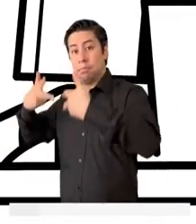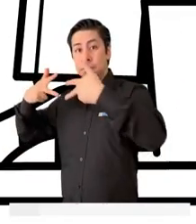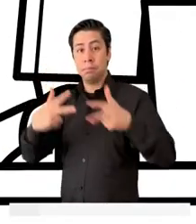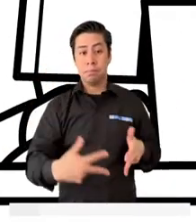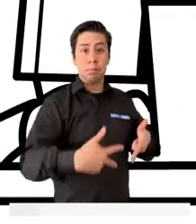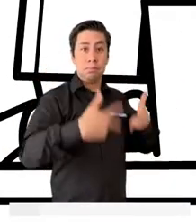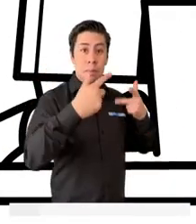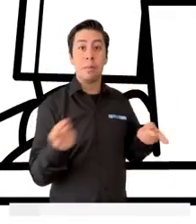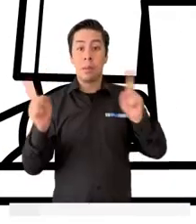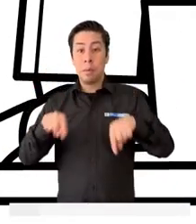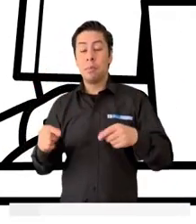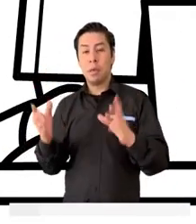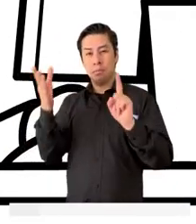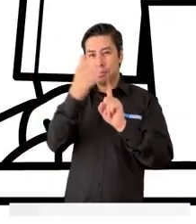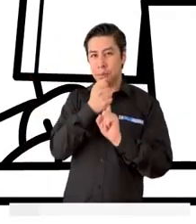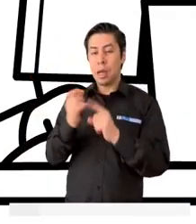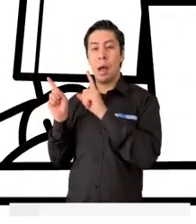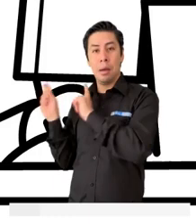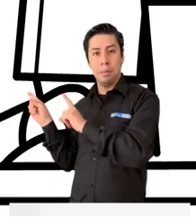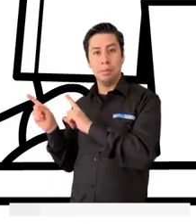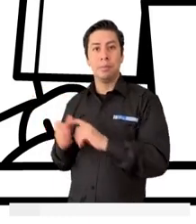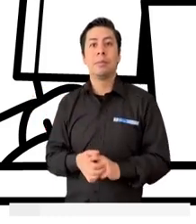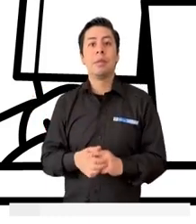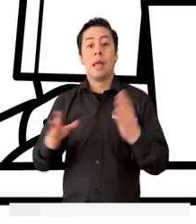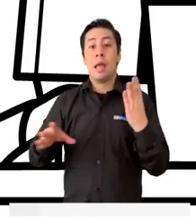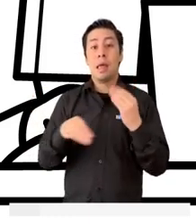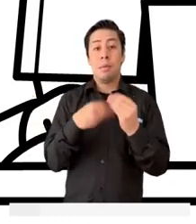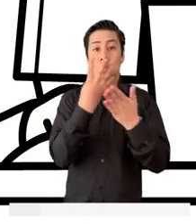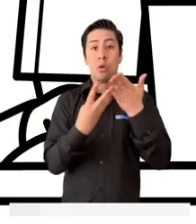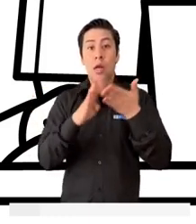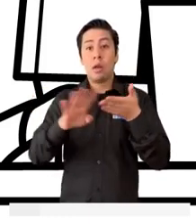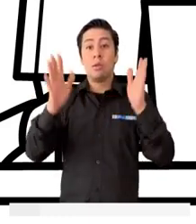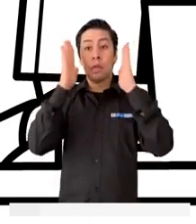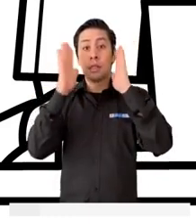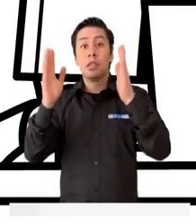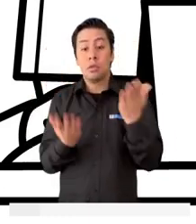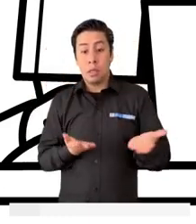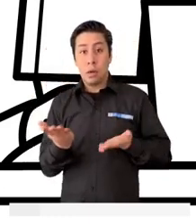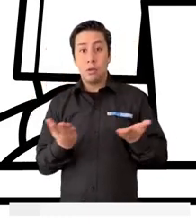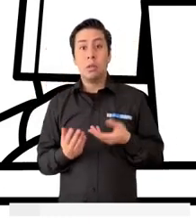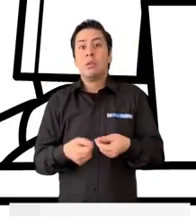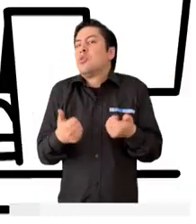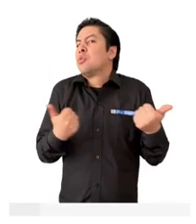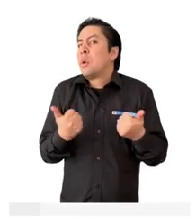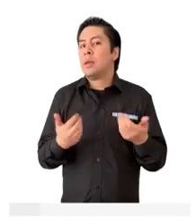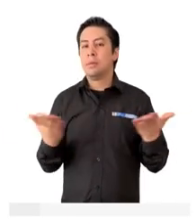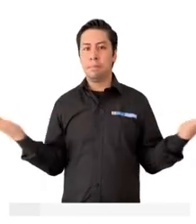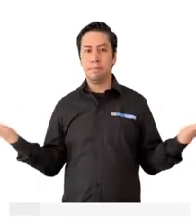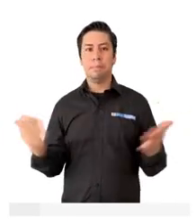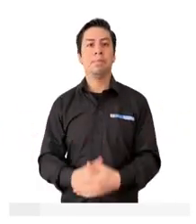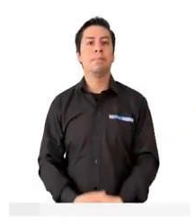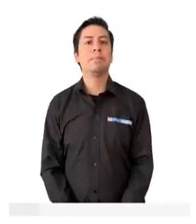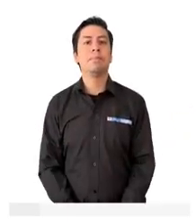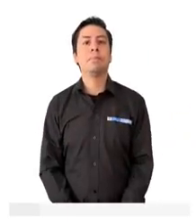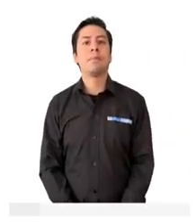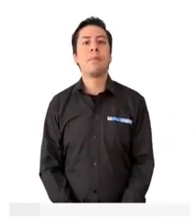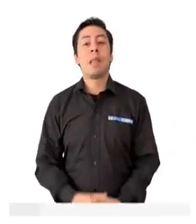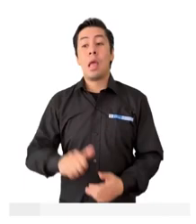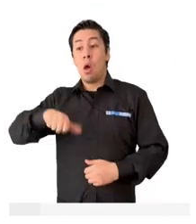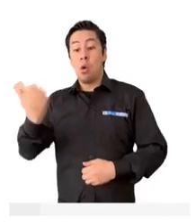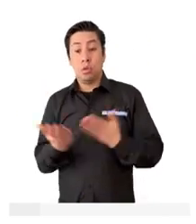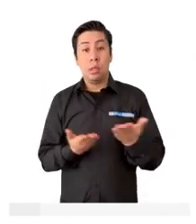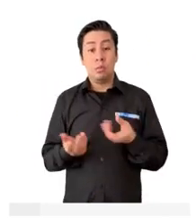y videollamada. Además, podrá consultar los horarios de atención de estos servicios. ¿Qué otros servicios